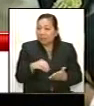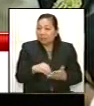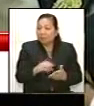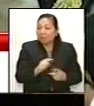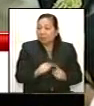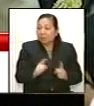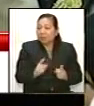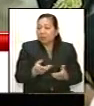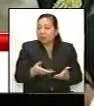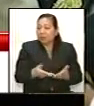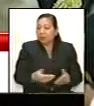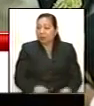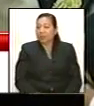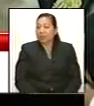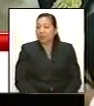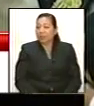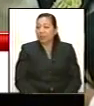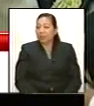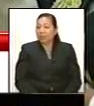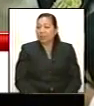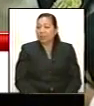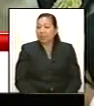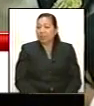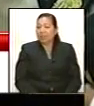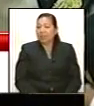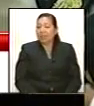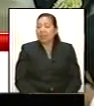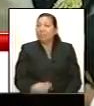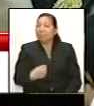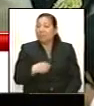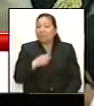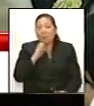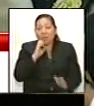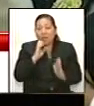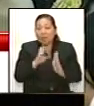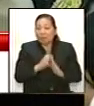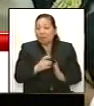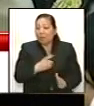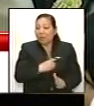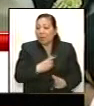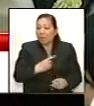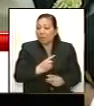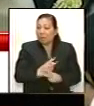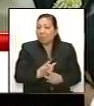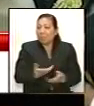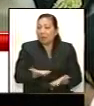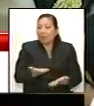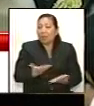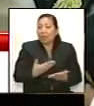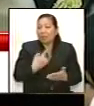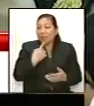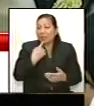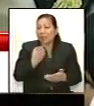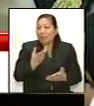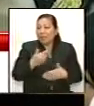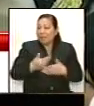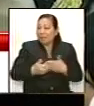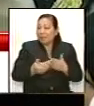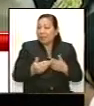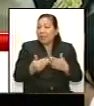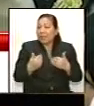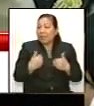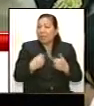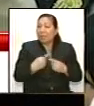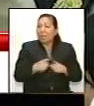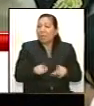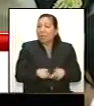también habíamos buscado en internet el informe, nosotros por ejemplo como Dirección de Seguridad Democrática, ya el doctor ha dicho los avances que tenemos, pero